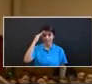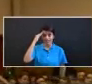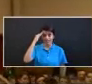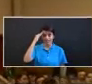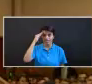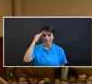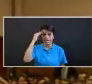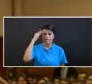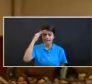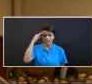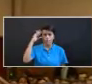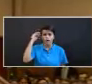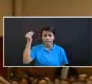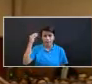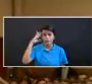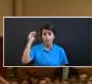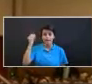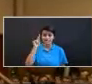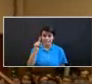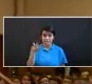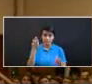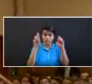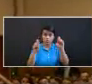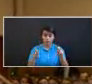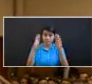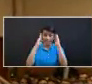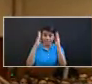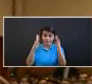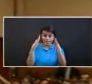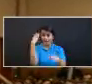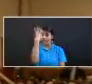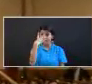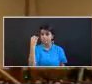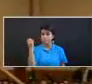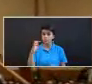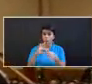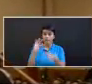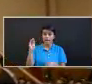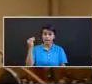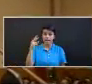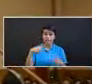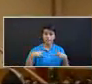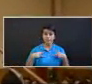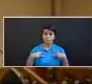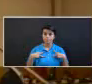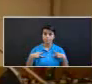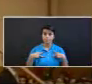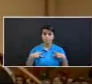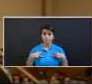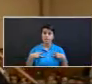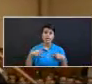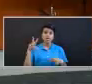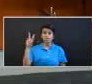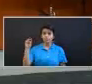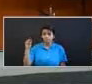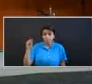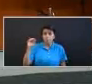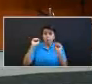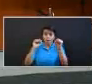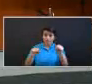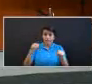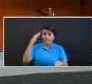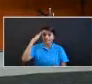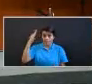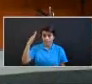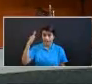¿Y sabe por qué? Porque esa gente atiende al espíritu que hay. Y puede que ni siquiera sepan lo que está, pero saben